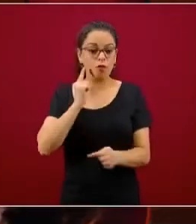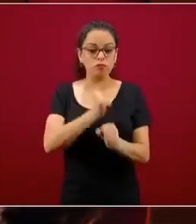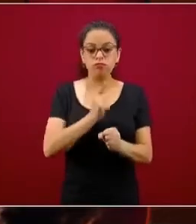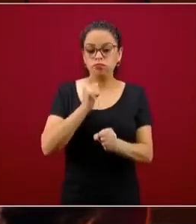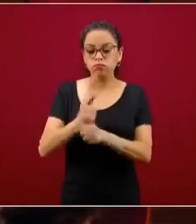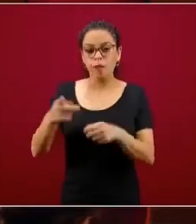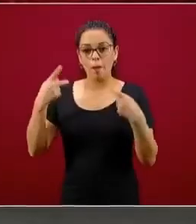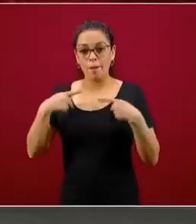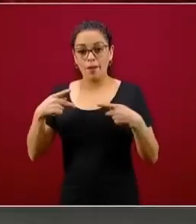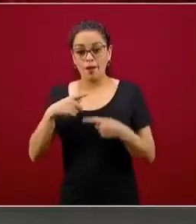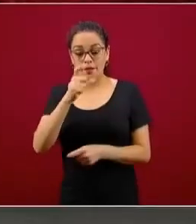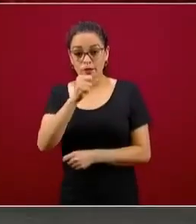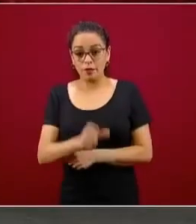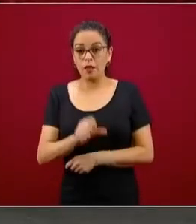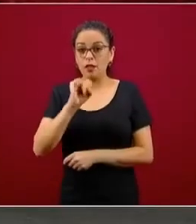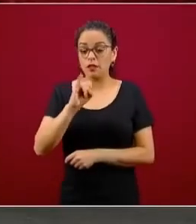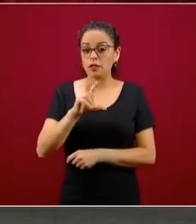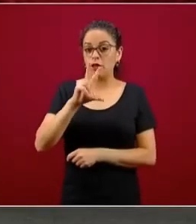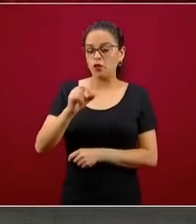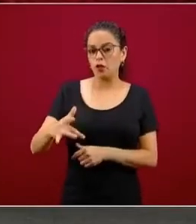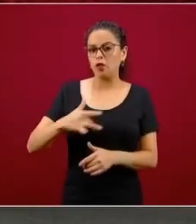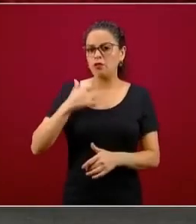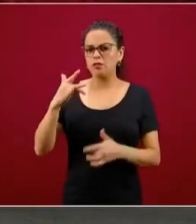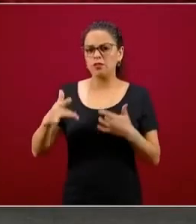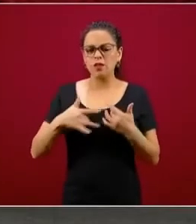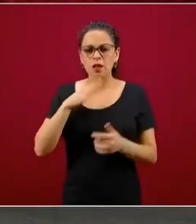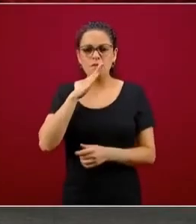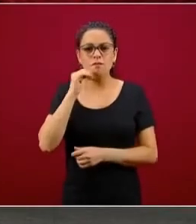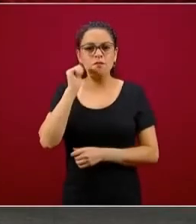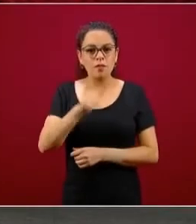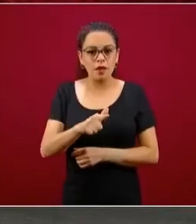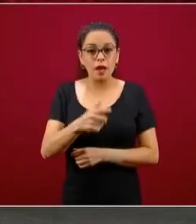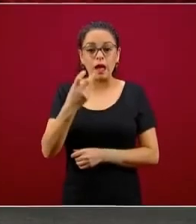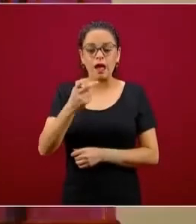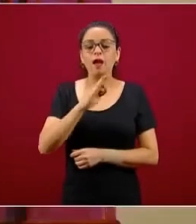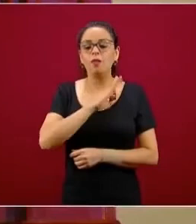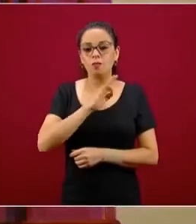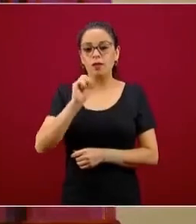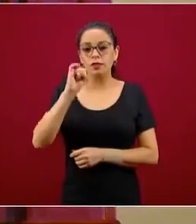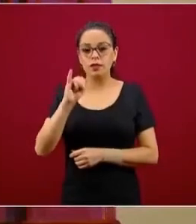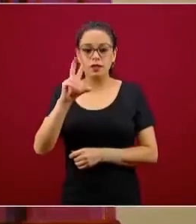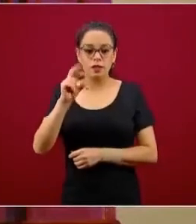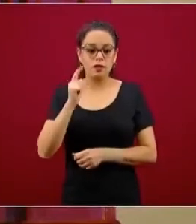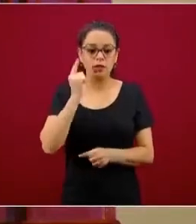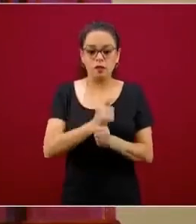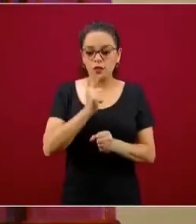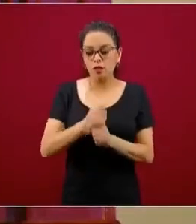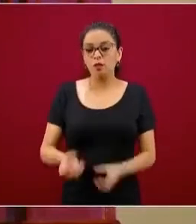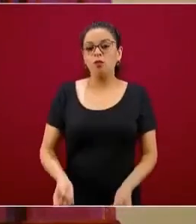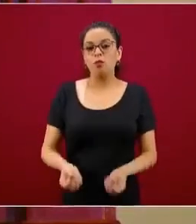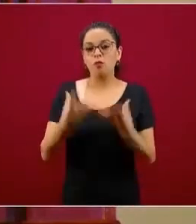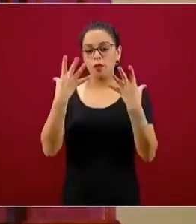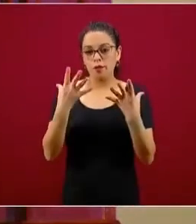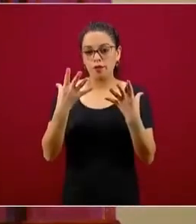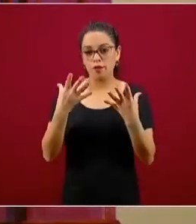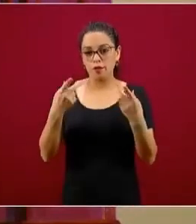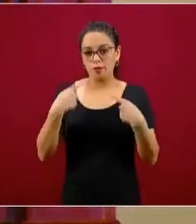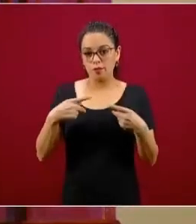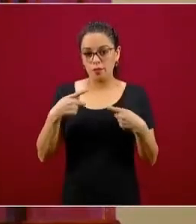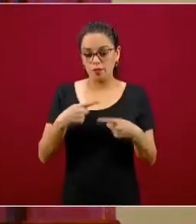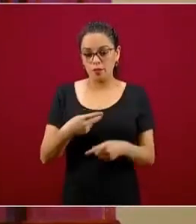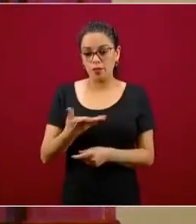dicen si es sintomática o era asintomática, como también para poder detectar la cantidad de portadores que pudiera haber